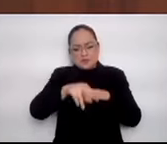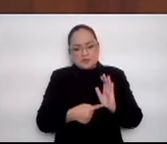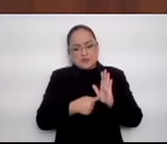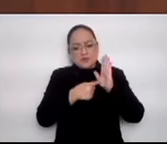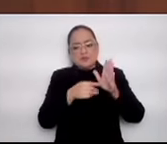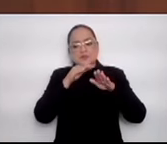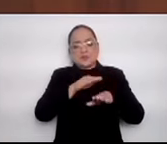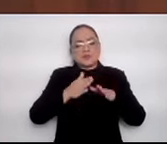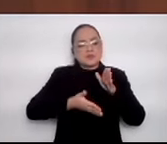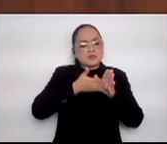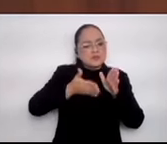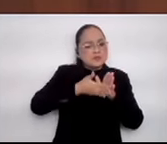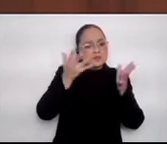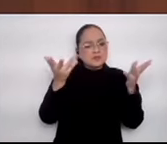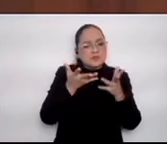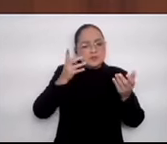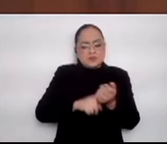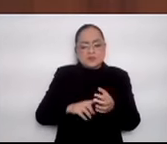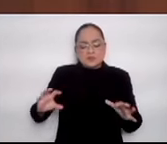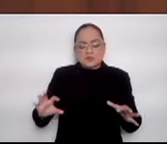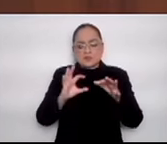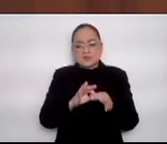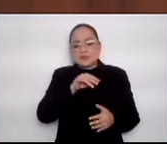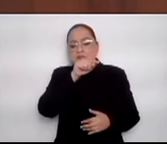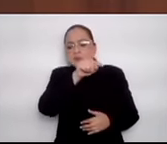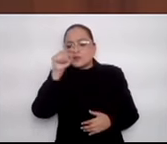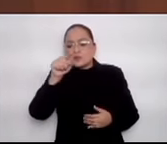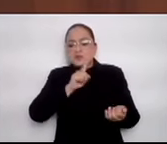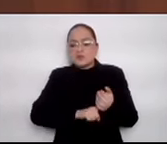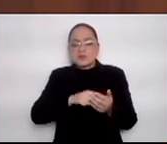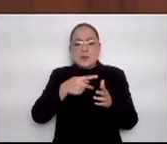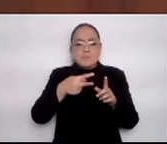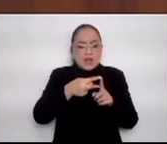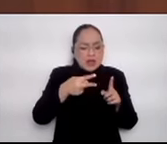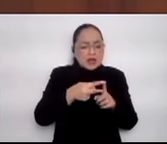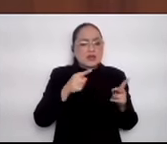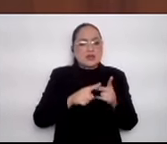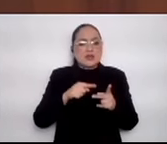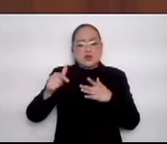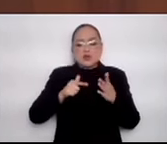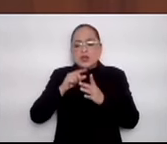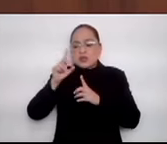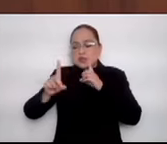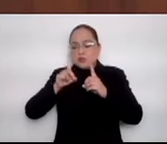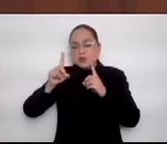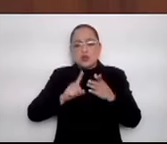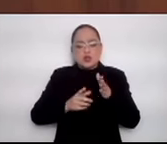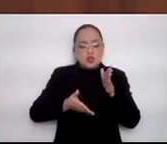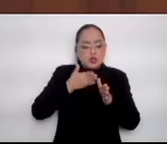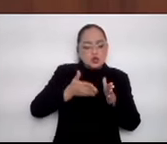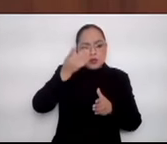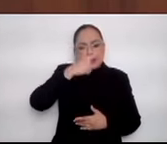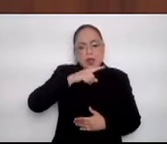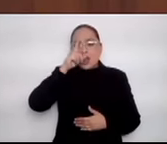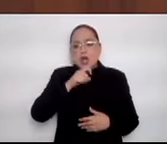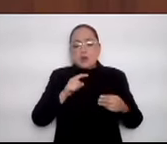pública ejecutada, como parques y deportivos, obras hidráulicas, mercados y recuperación